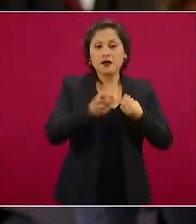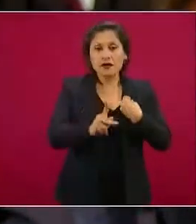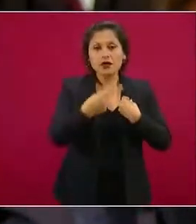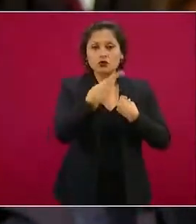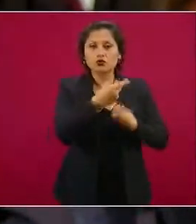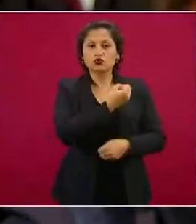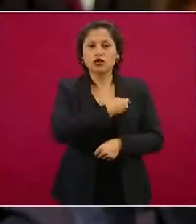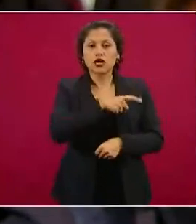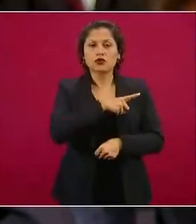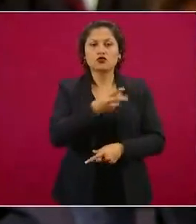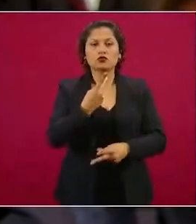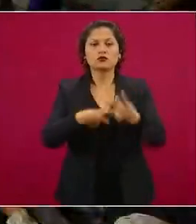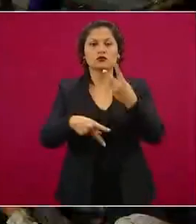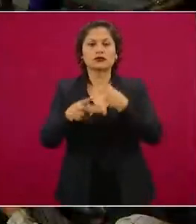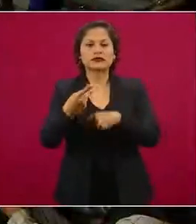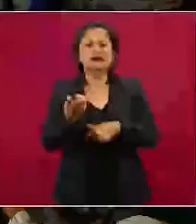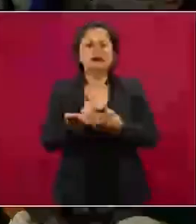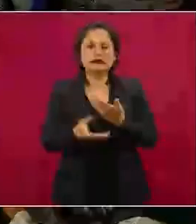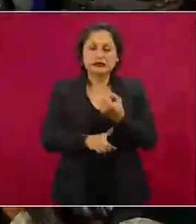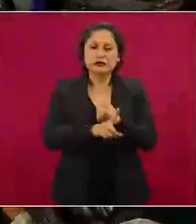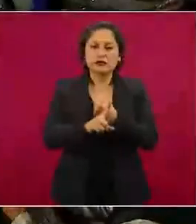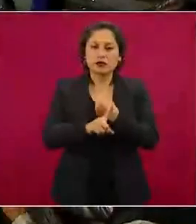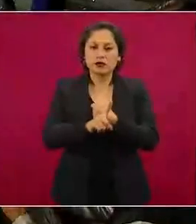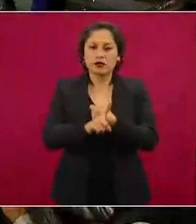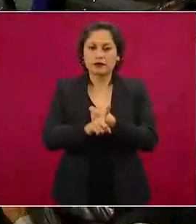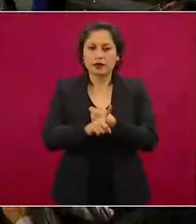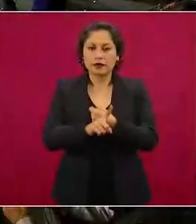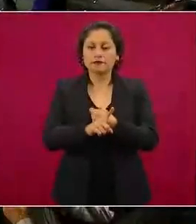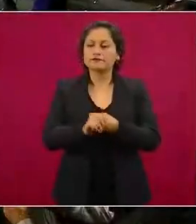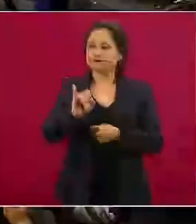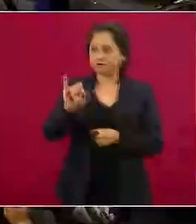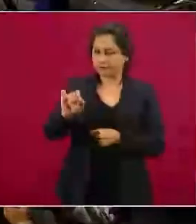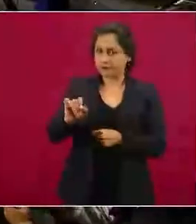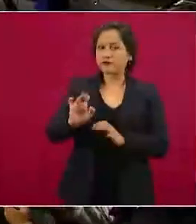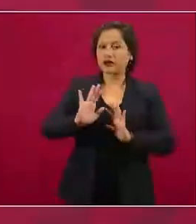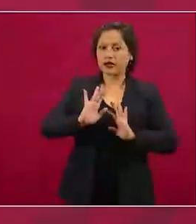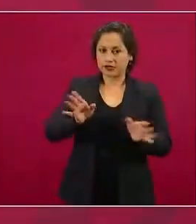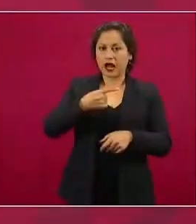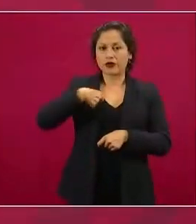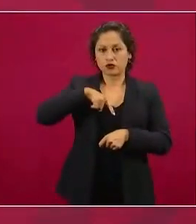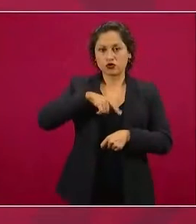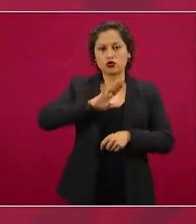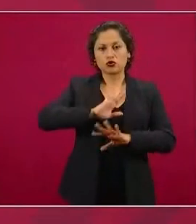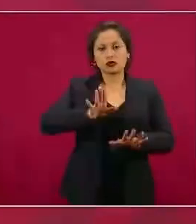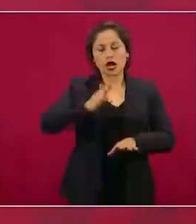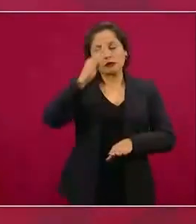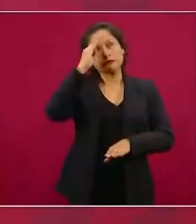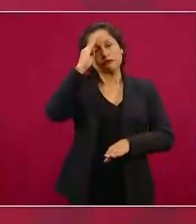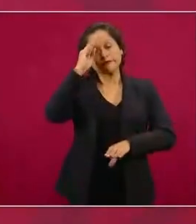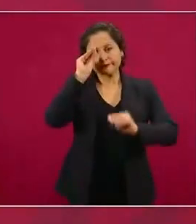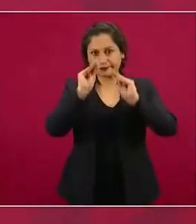ser? Hay un plan ya para eso, porque hay quienes en efecto se